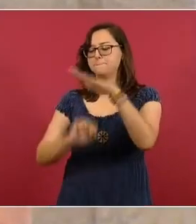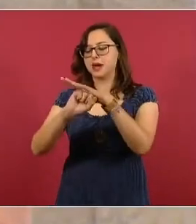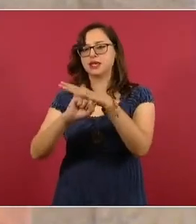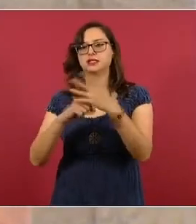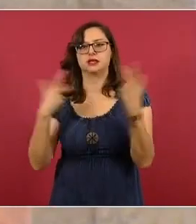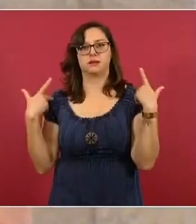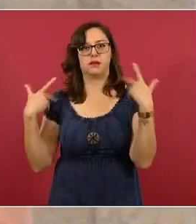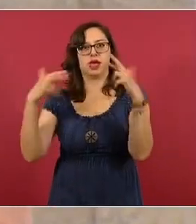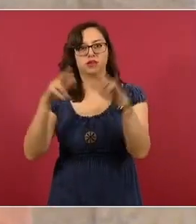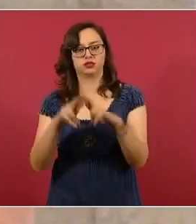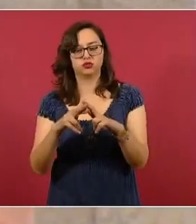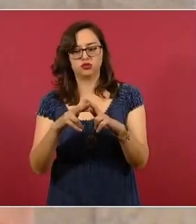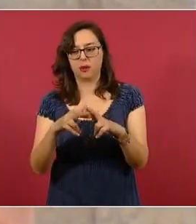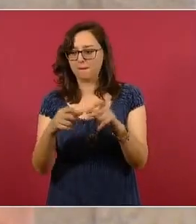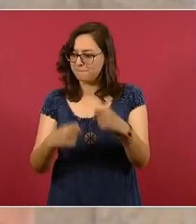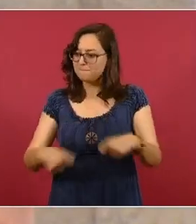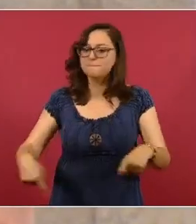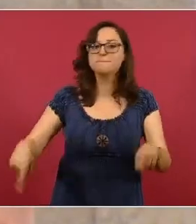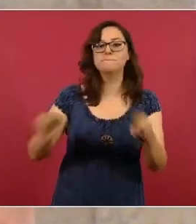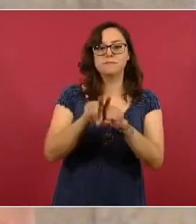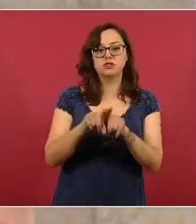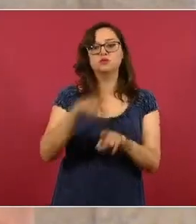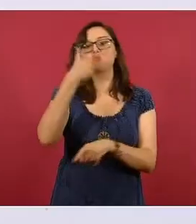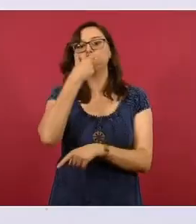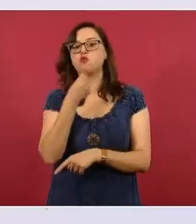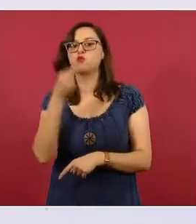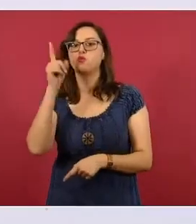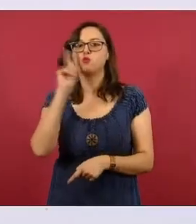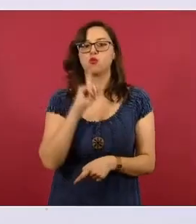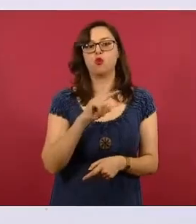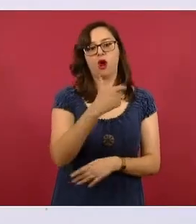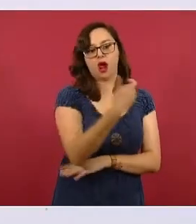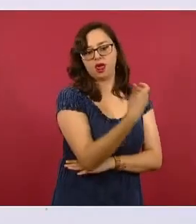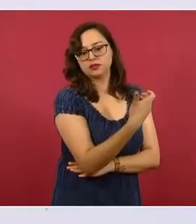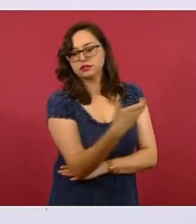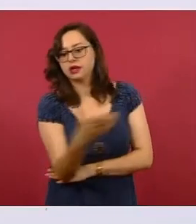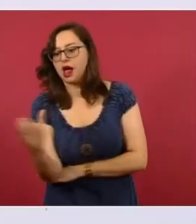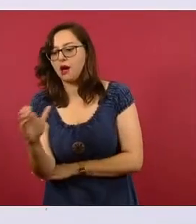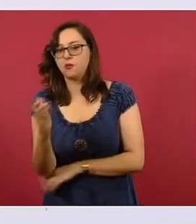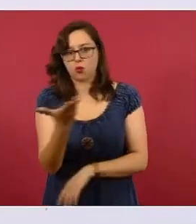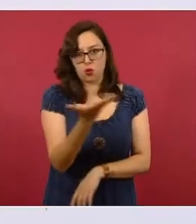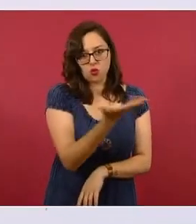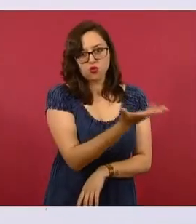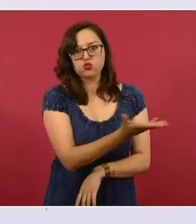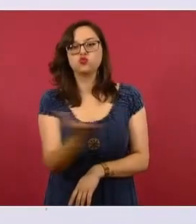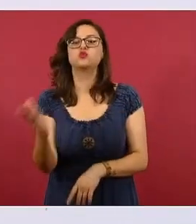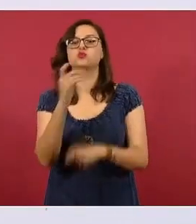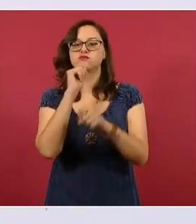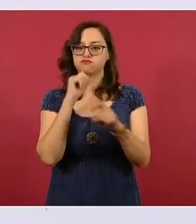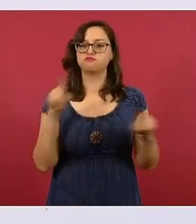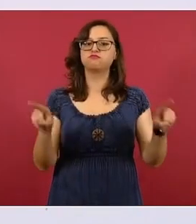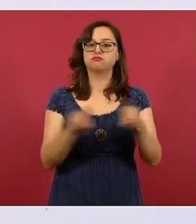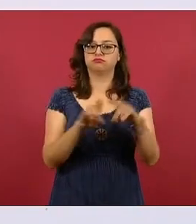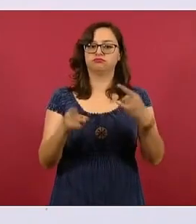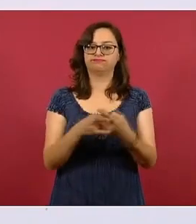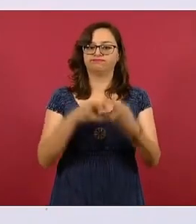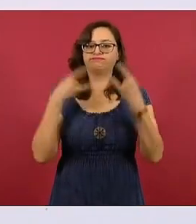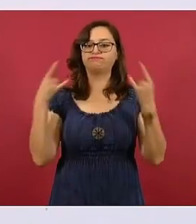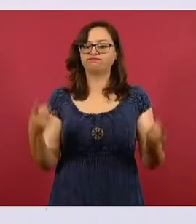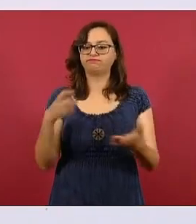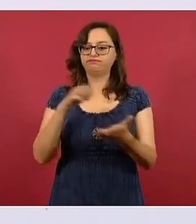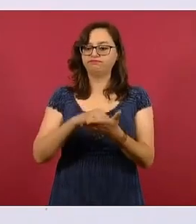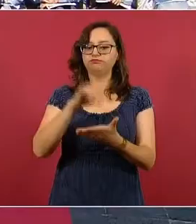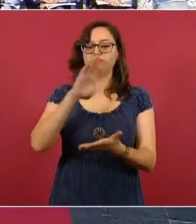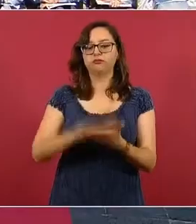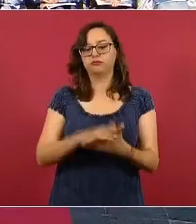los extensionistas de hoy están haciendo historia y ya hacen un antes y un después en el campo